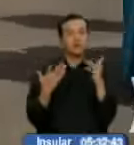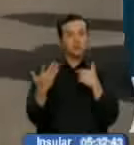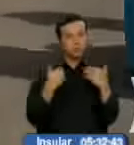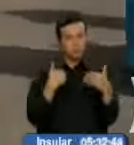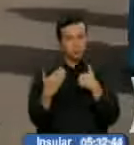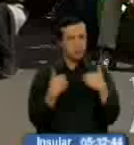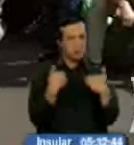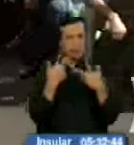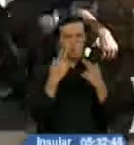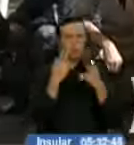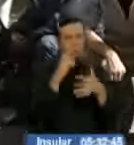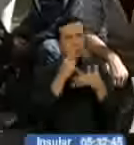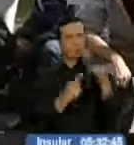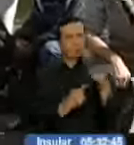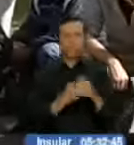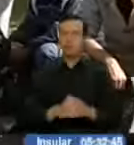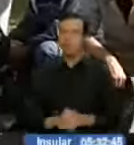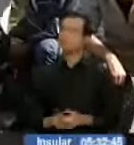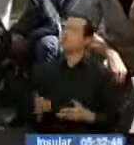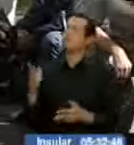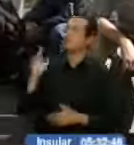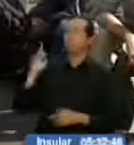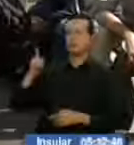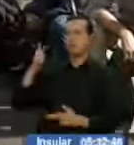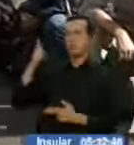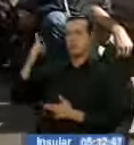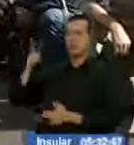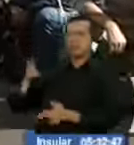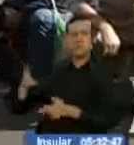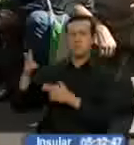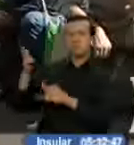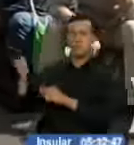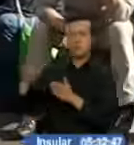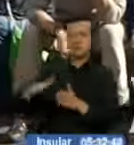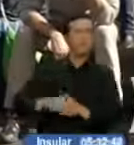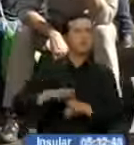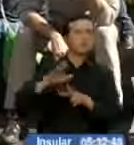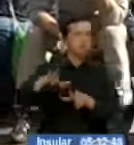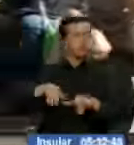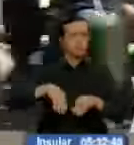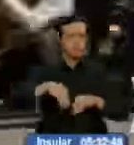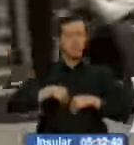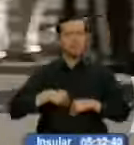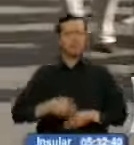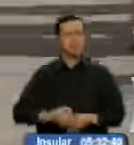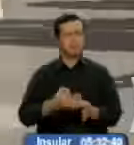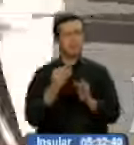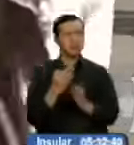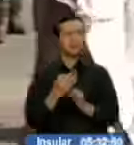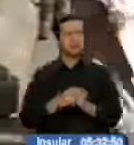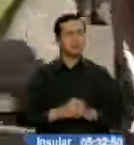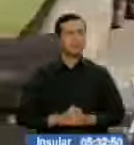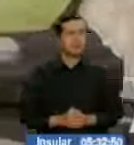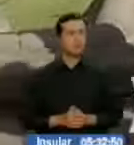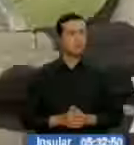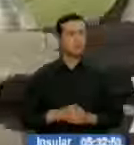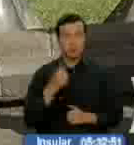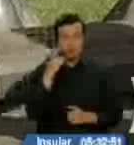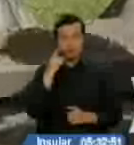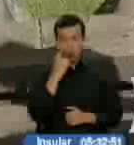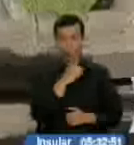fecha histórica. ¡Soldado! ¡Matadla! A sus órdenes, mi capitán. Si quieren